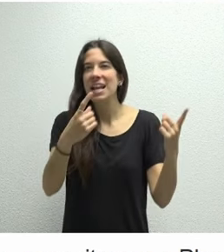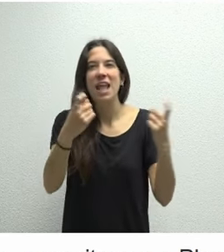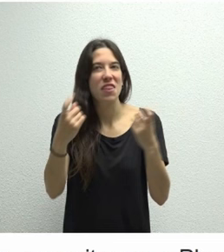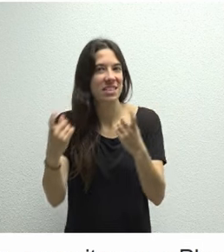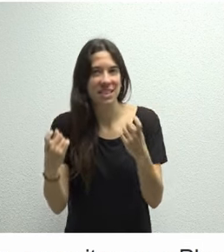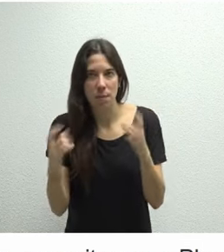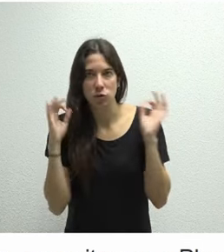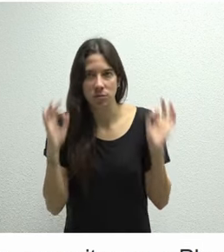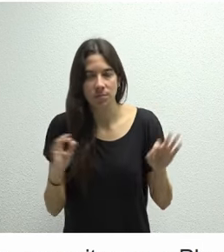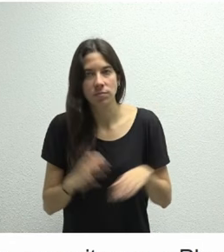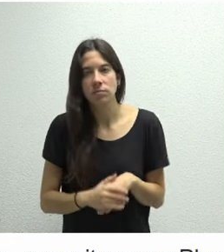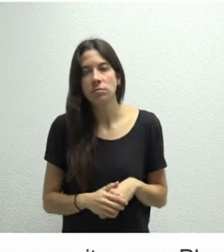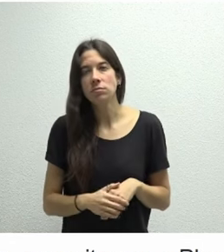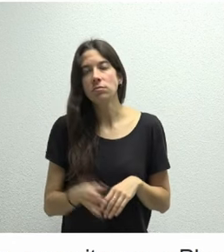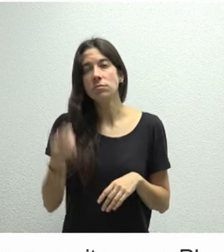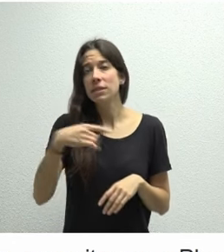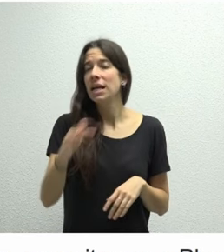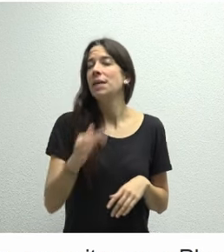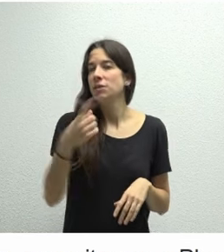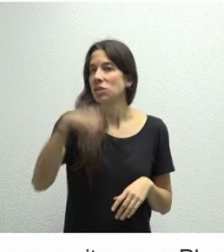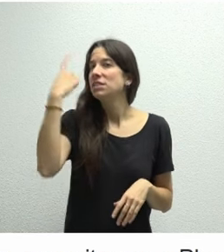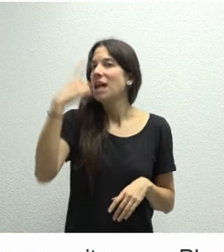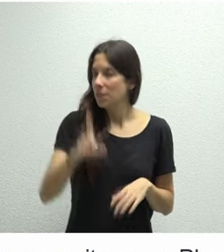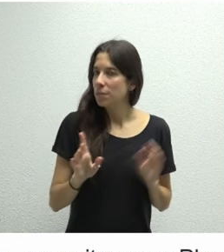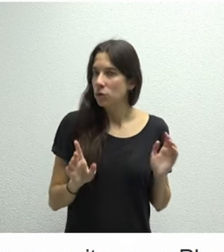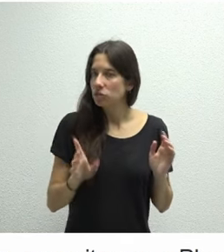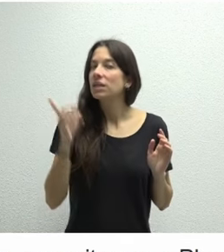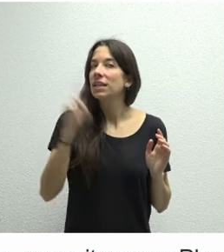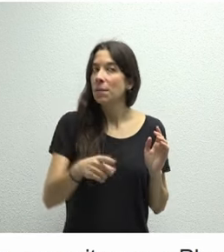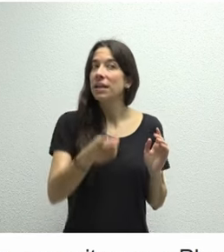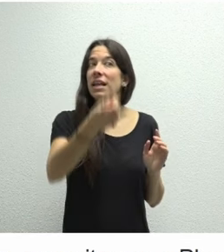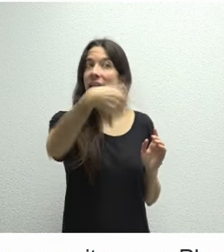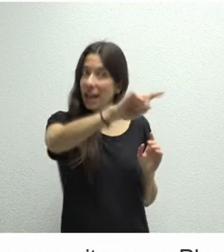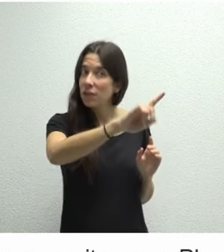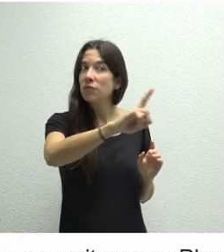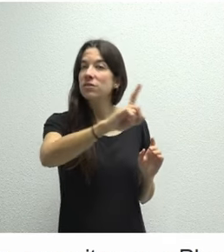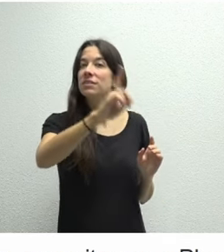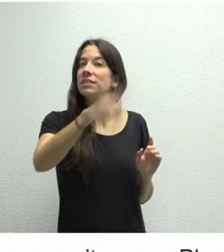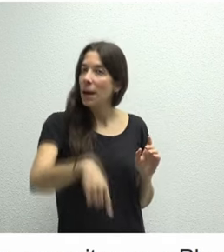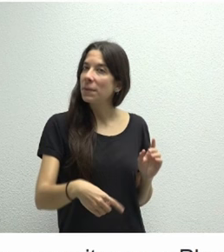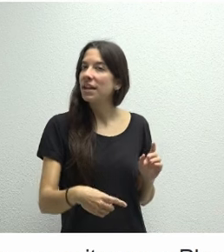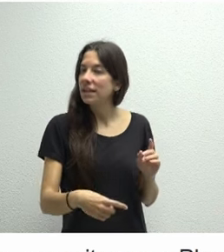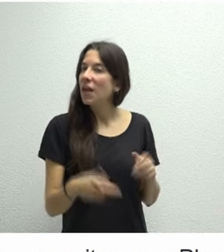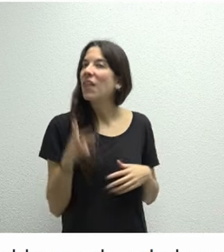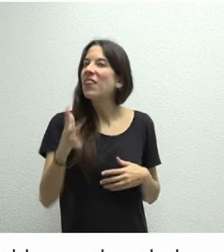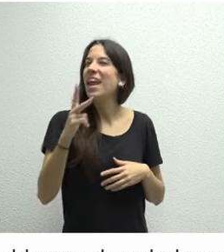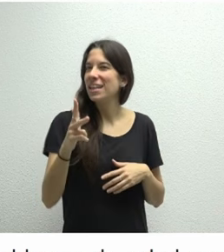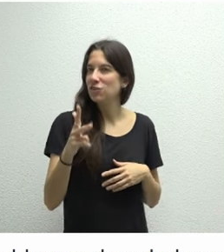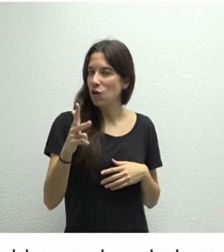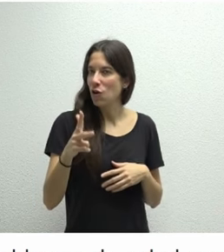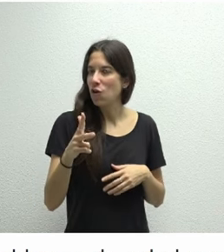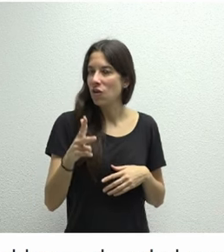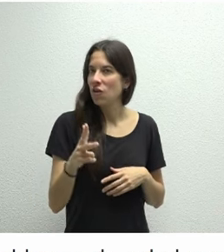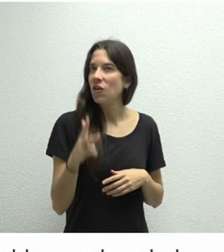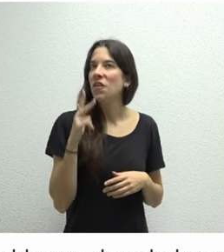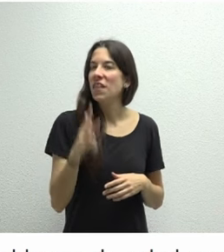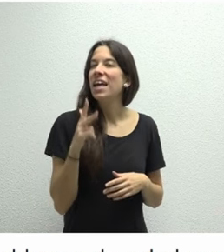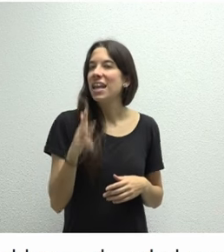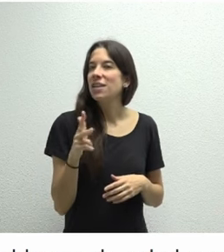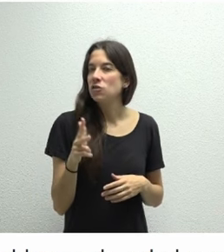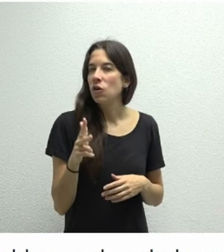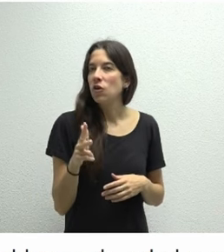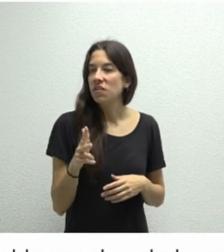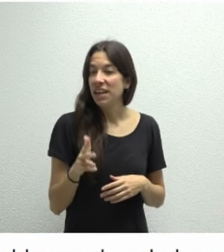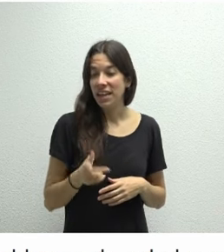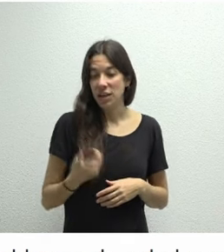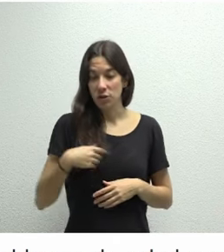y somos conscientes además que también Ellos nos pueden tienen el derecho el derecho de que